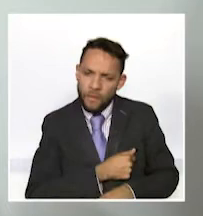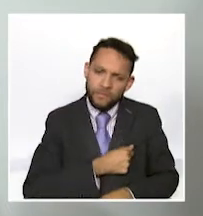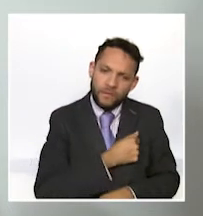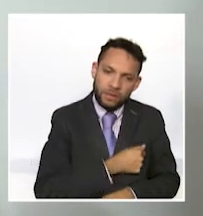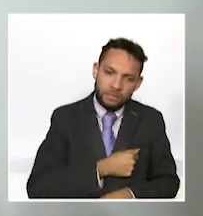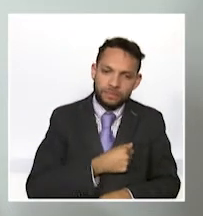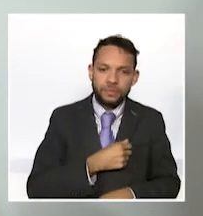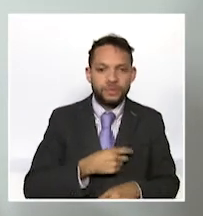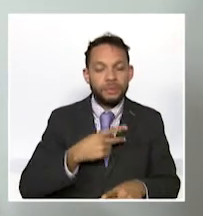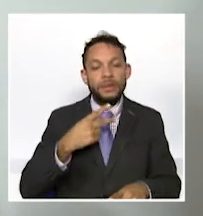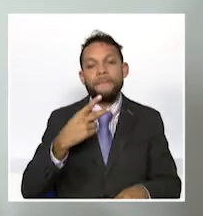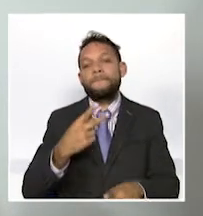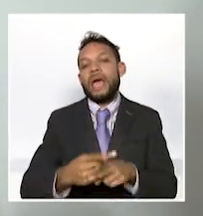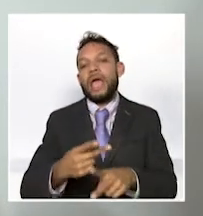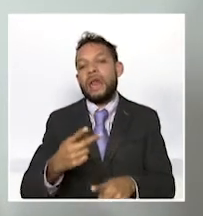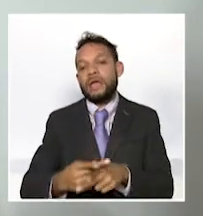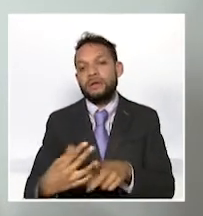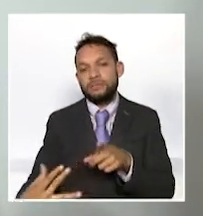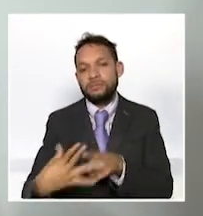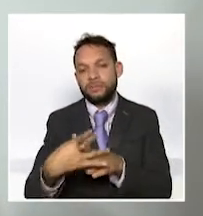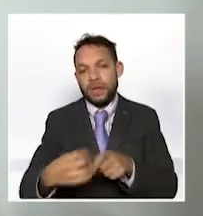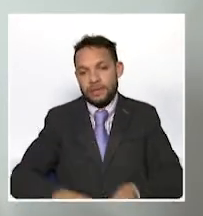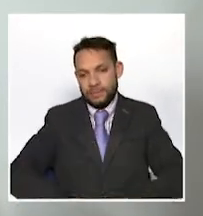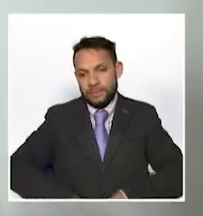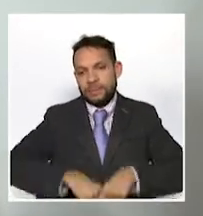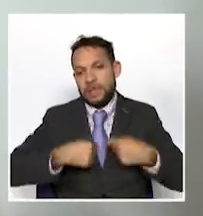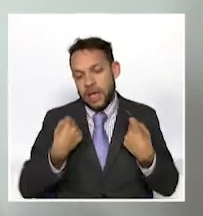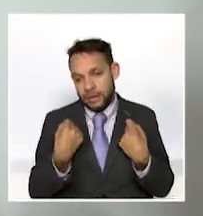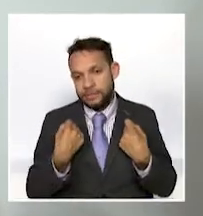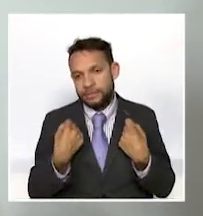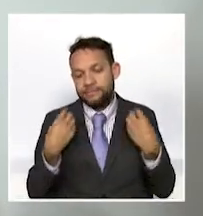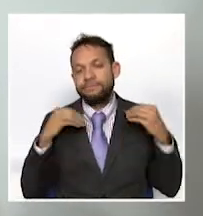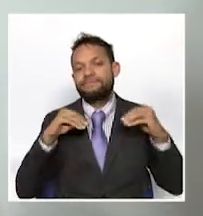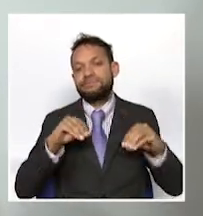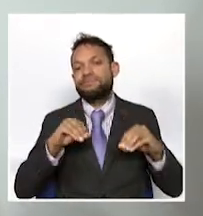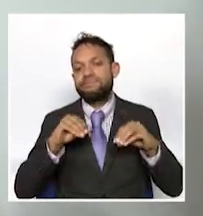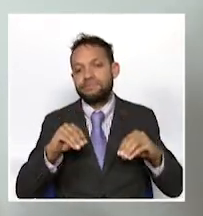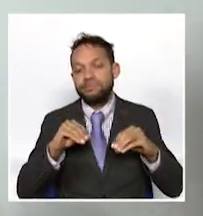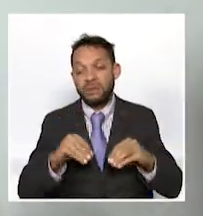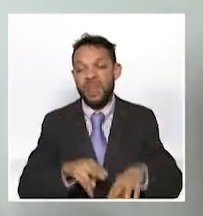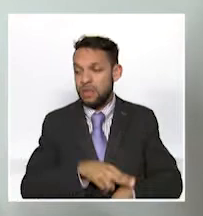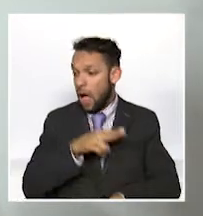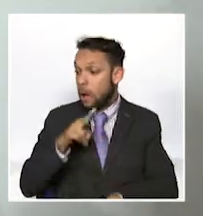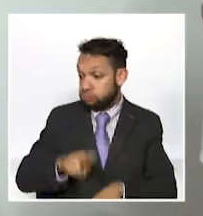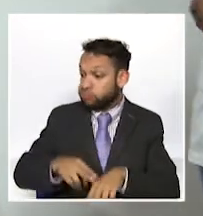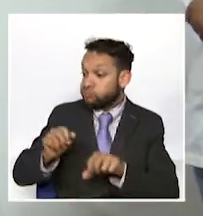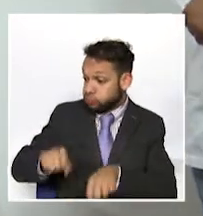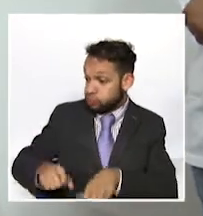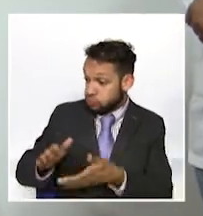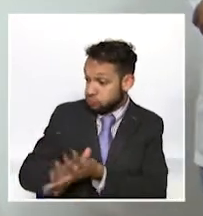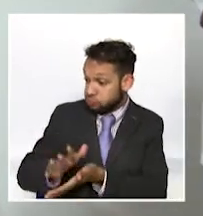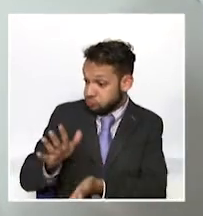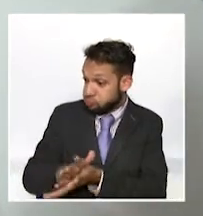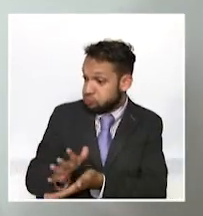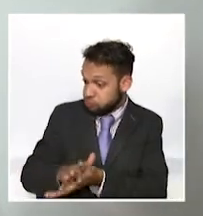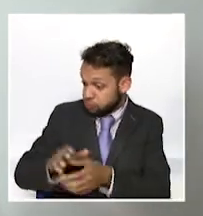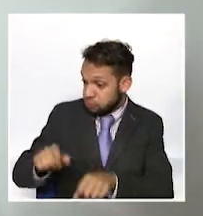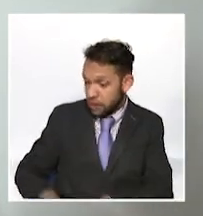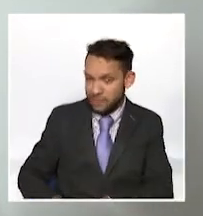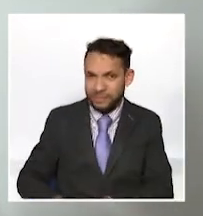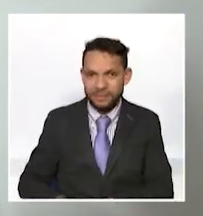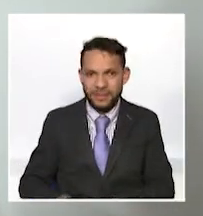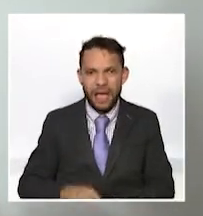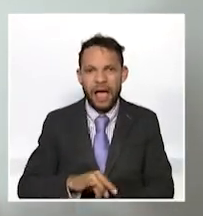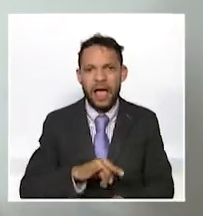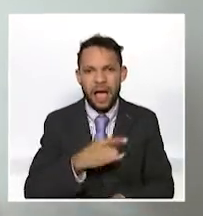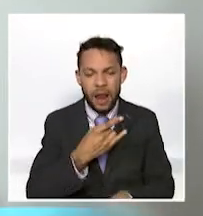esto no es así. Y como decía el doctor David, la esconden diciendo que es que eso es natural. Eso no es natural. Una pasta de ortiga o